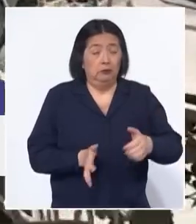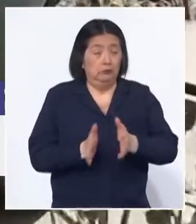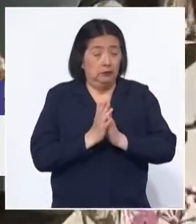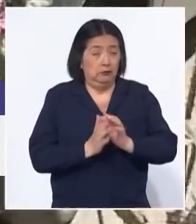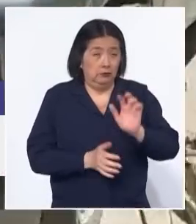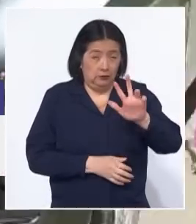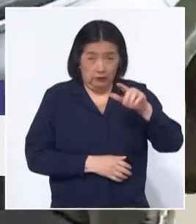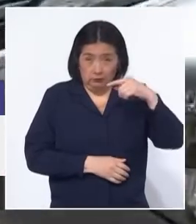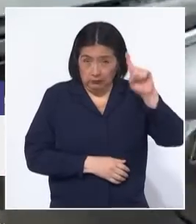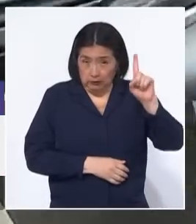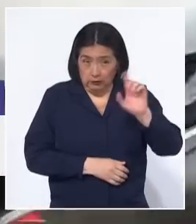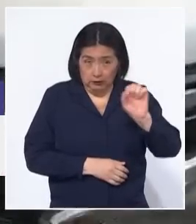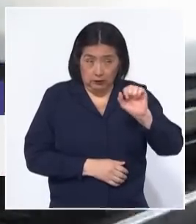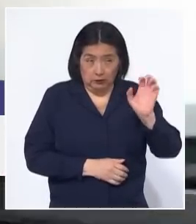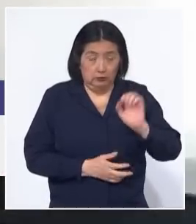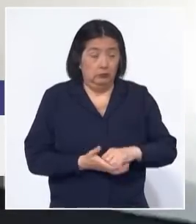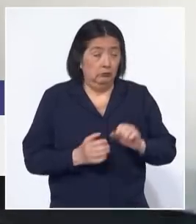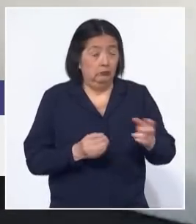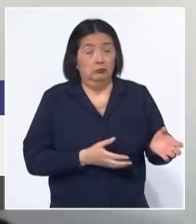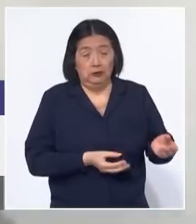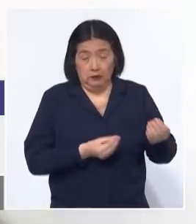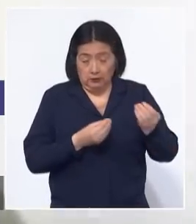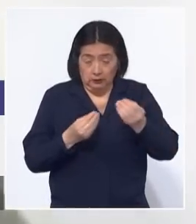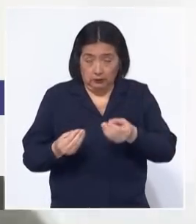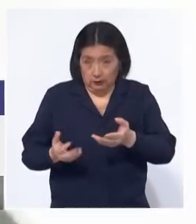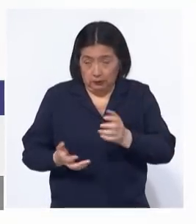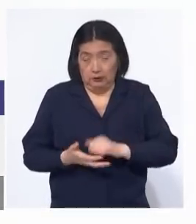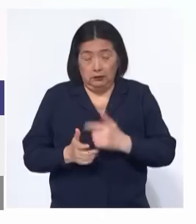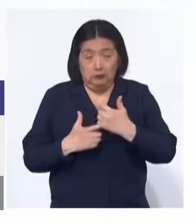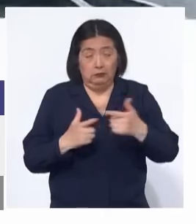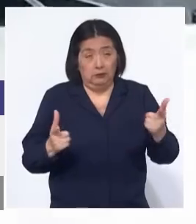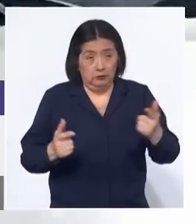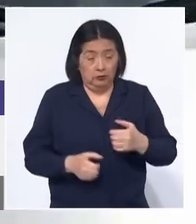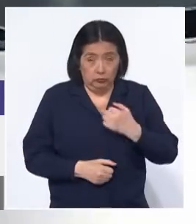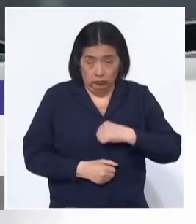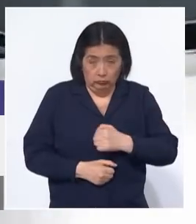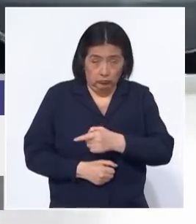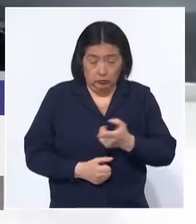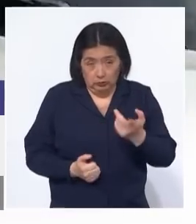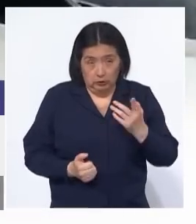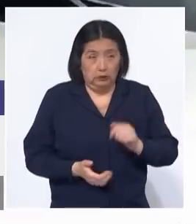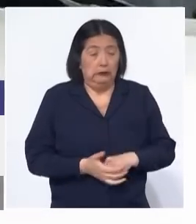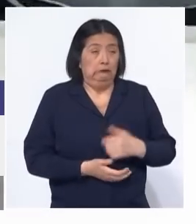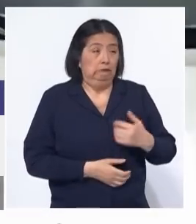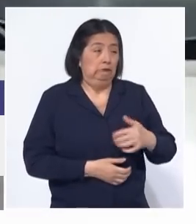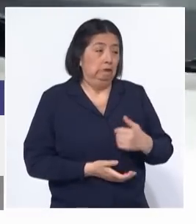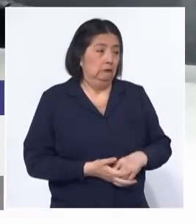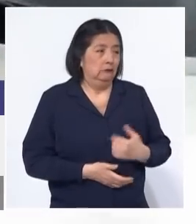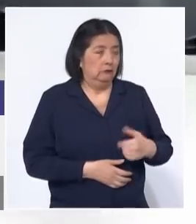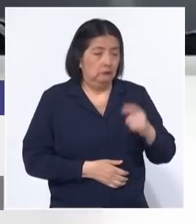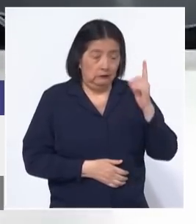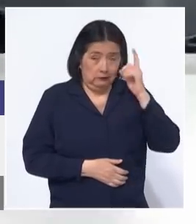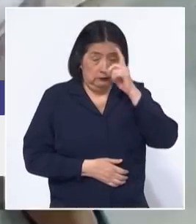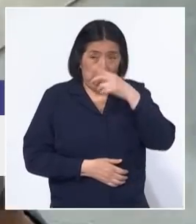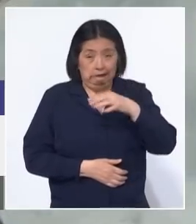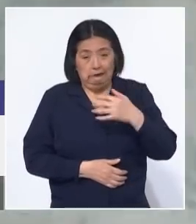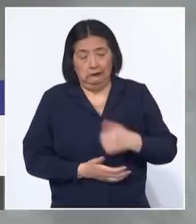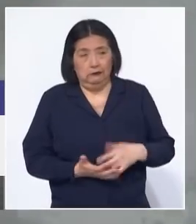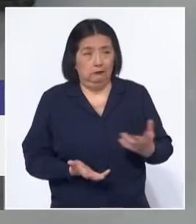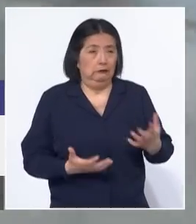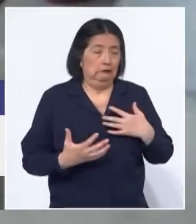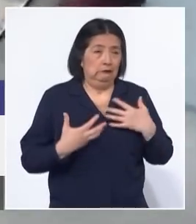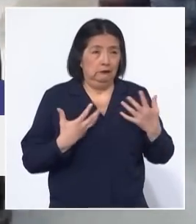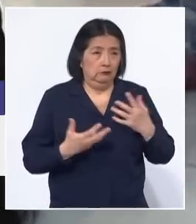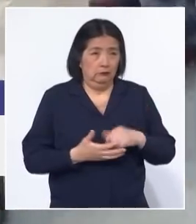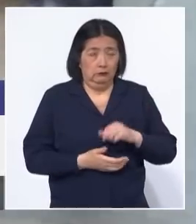principio 3 millones de soles para devolverles, darles la libertad de su menor hija. Una situación realmente muy dura, desesperante.